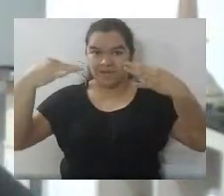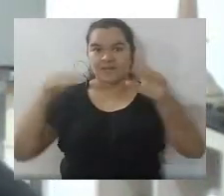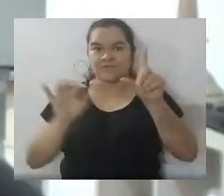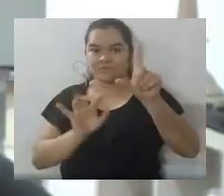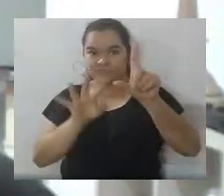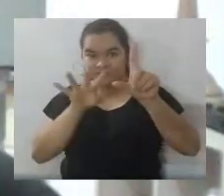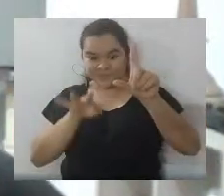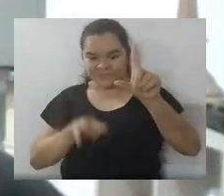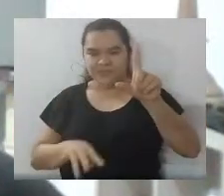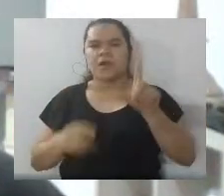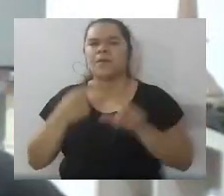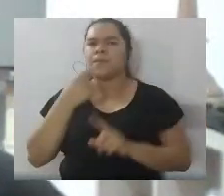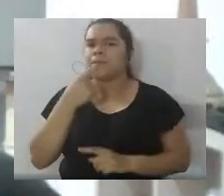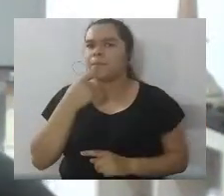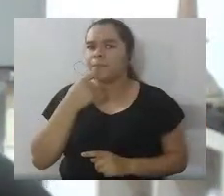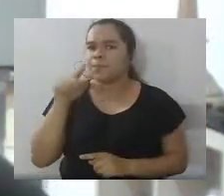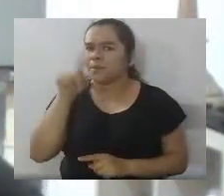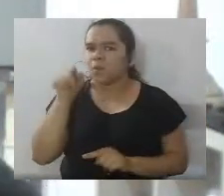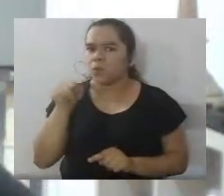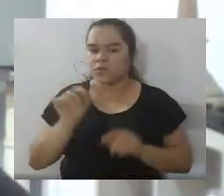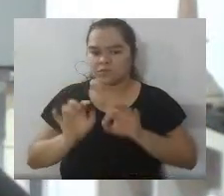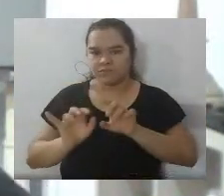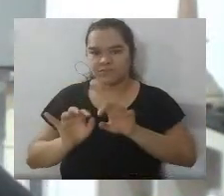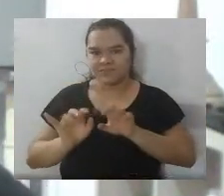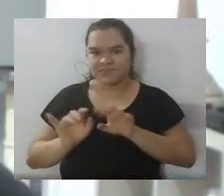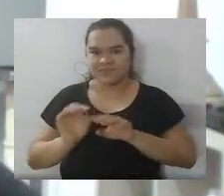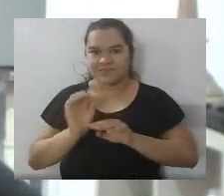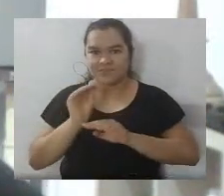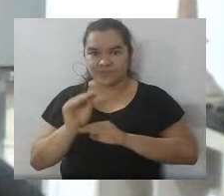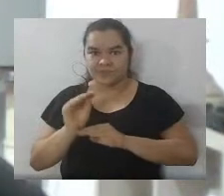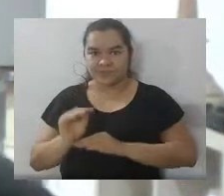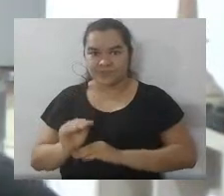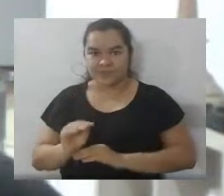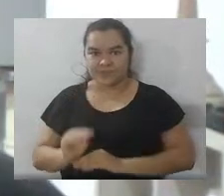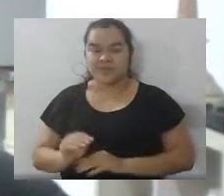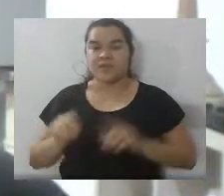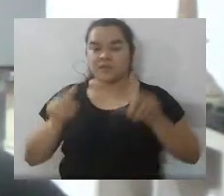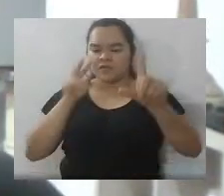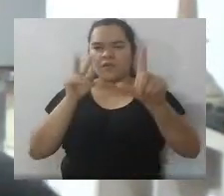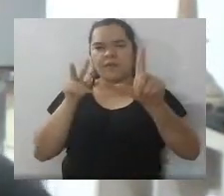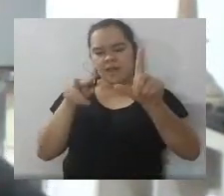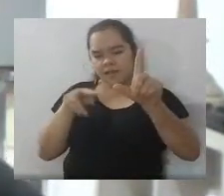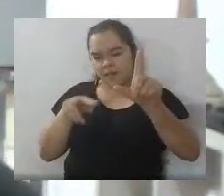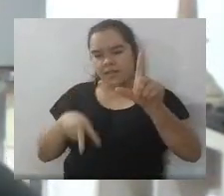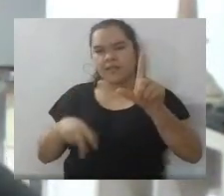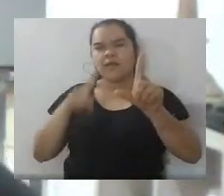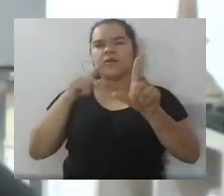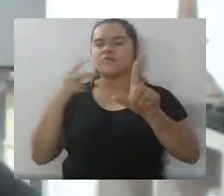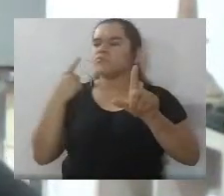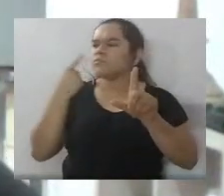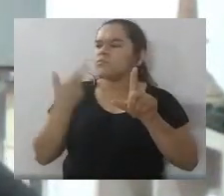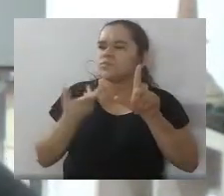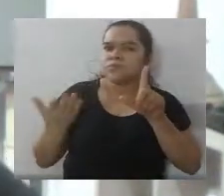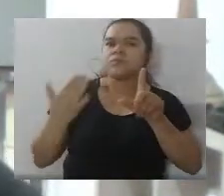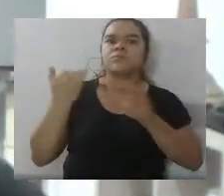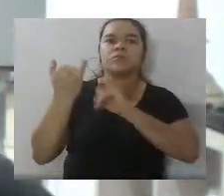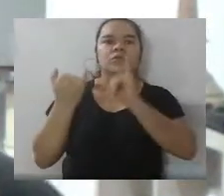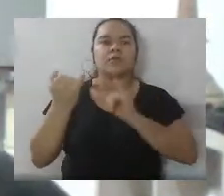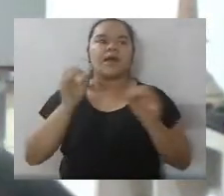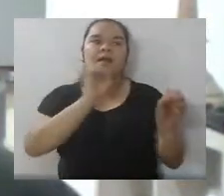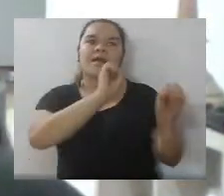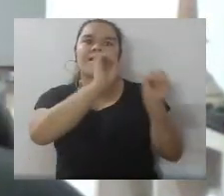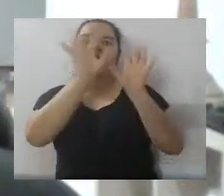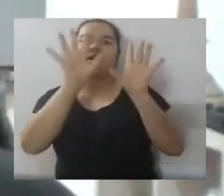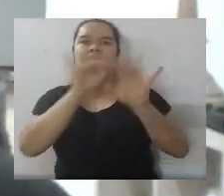hacer a estos oradores. Y en esa parte me va a acompañar mi compañera Silvia Rach.